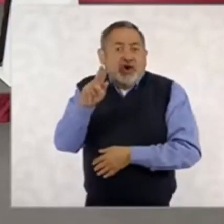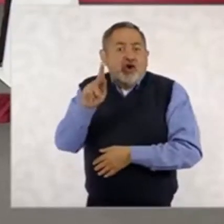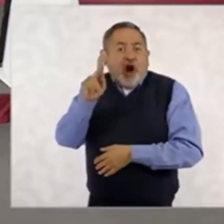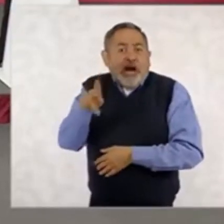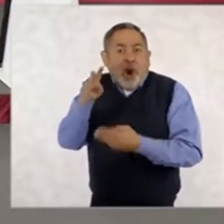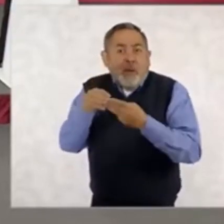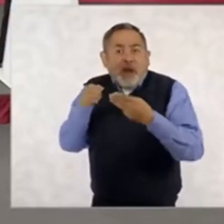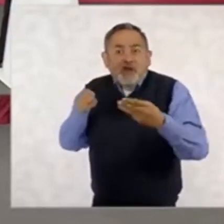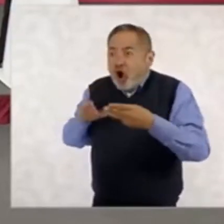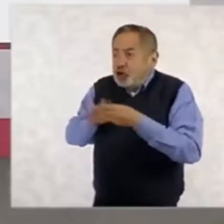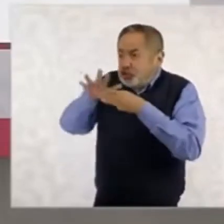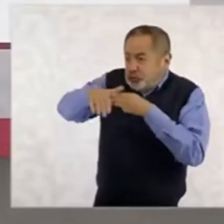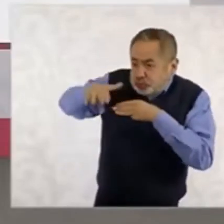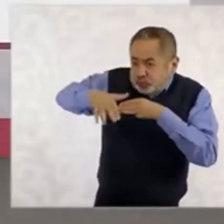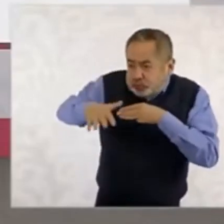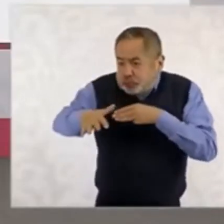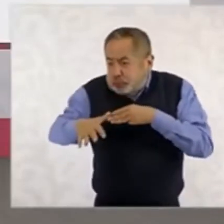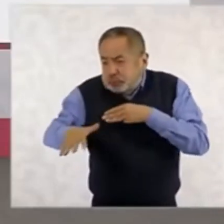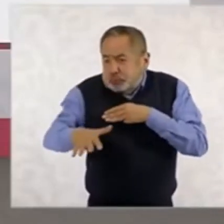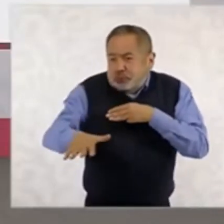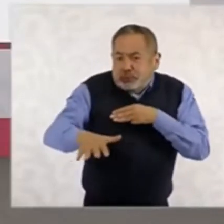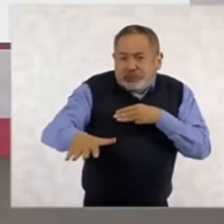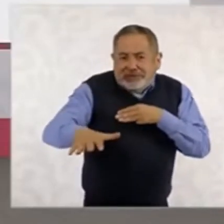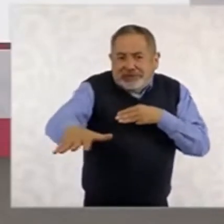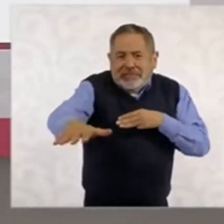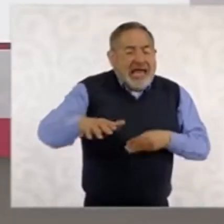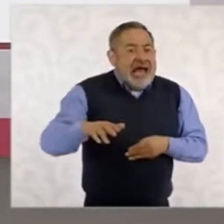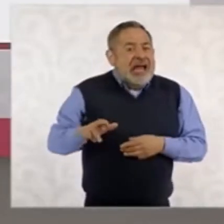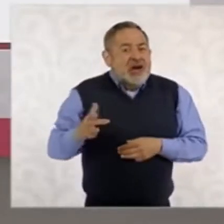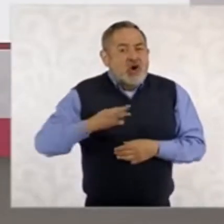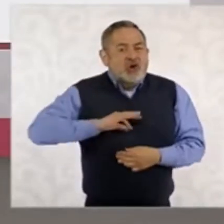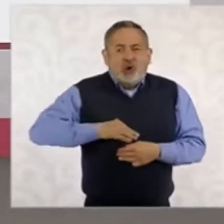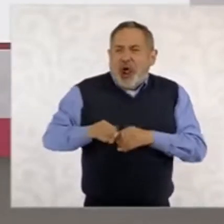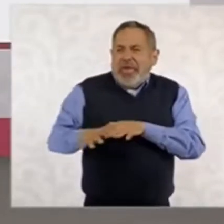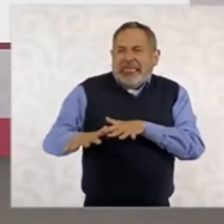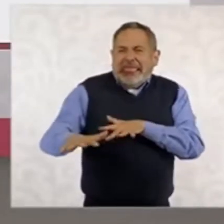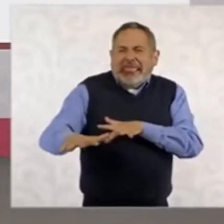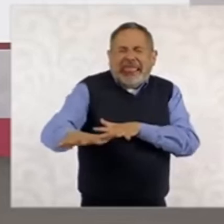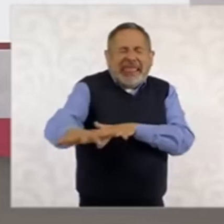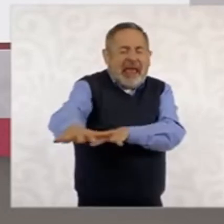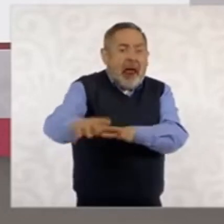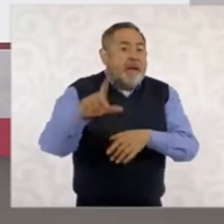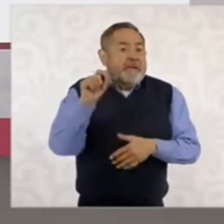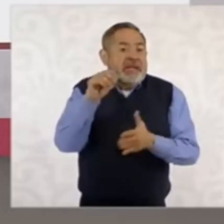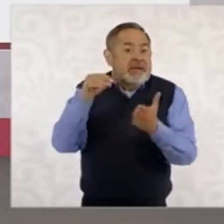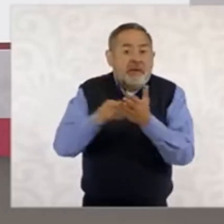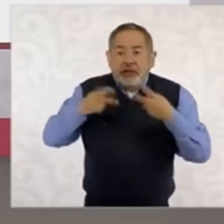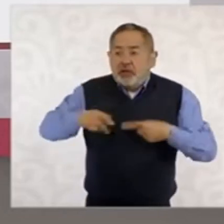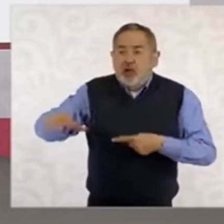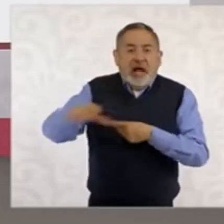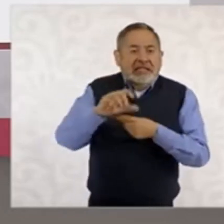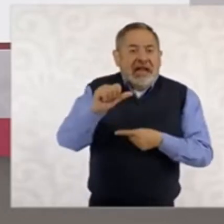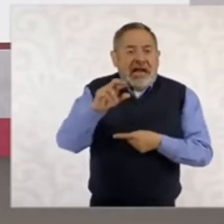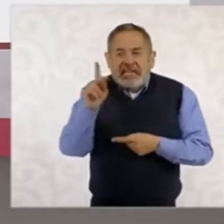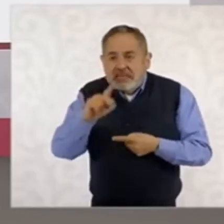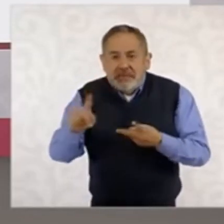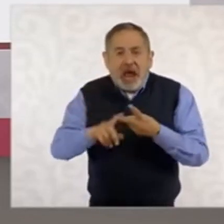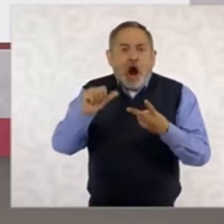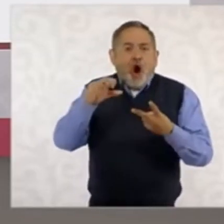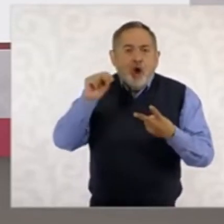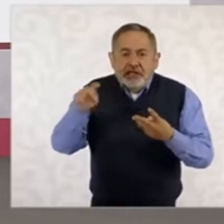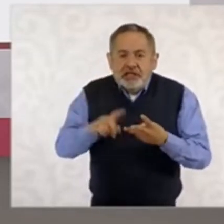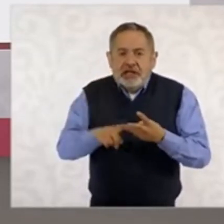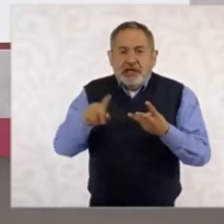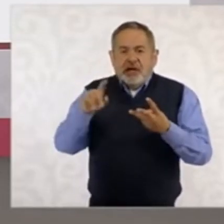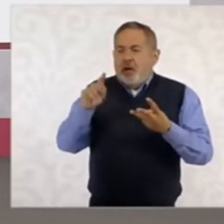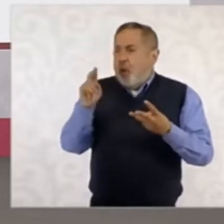de la cuenca Bacanuchi, Río Sonora, afectando a 20,000 personas de las comunidades de Arizpe, Aconche, Banamichi, Babiácora